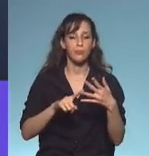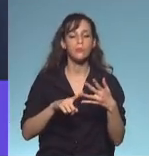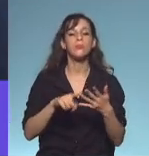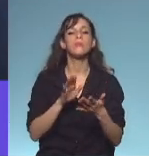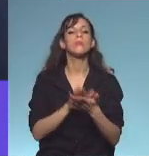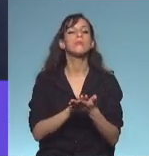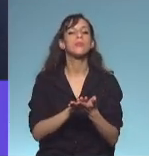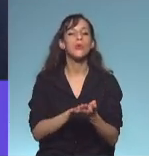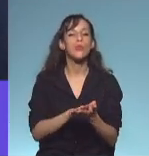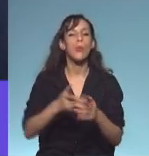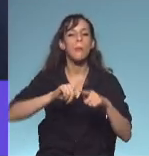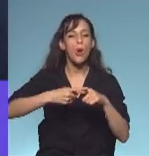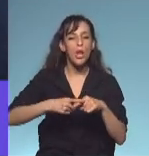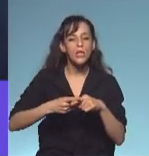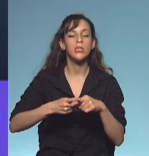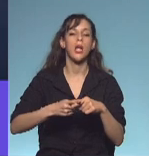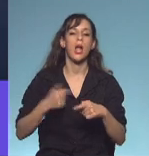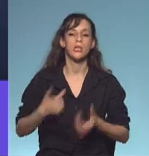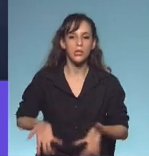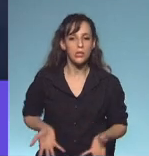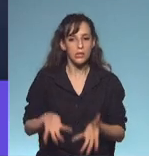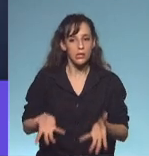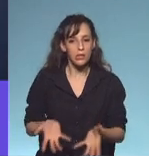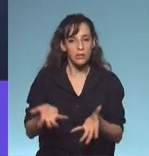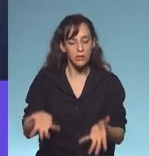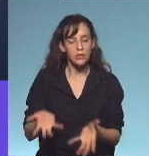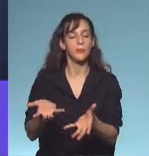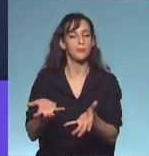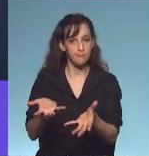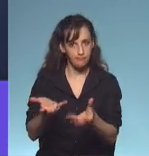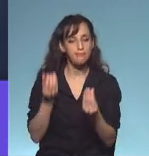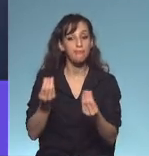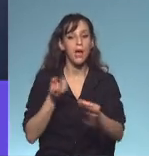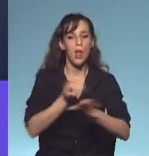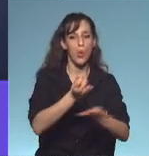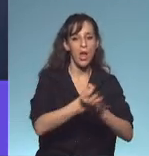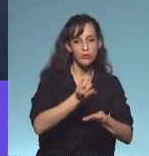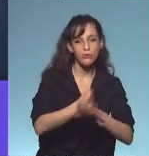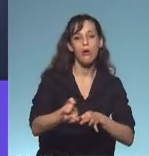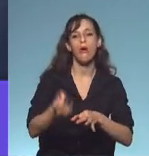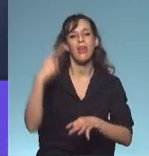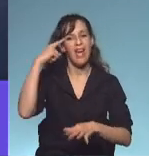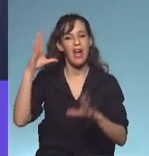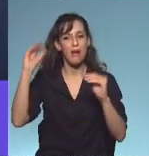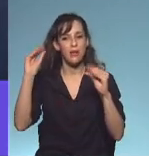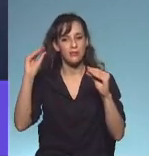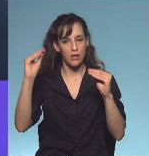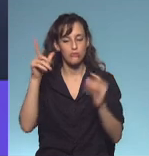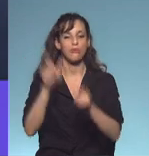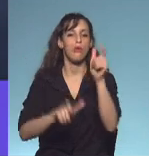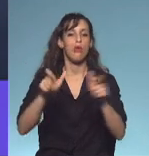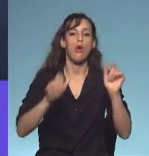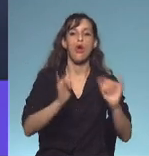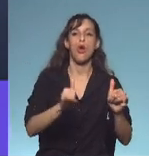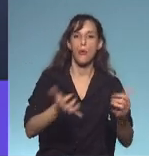aquellas políticas que se están impulsando para la educación y la capacitación de nuestros jóvenes,